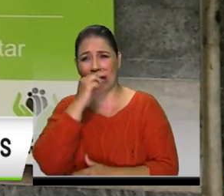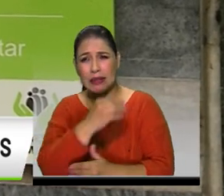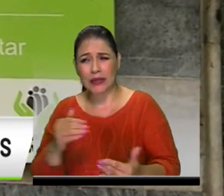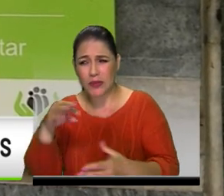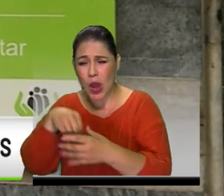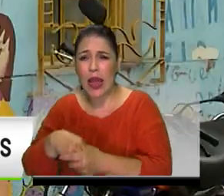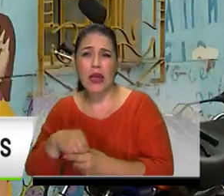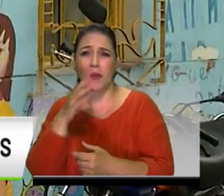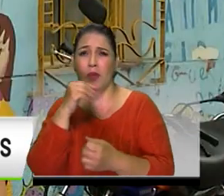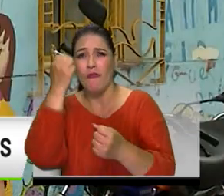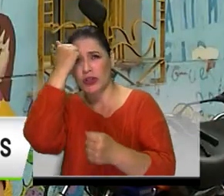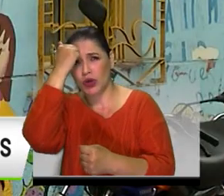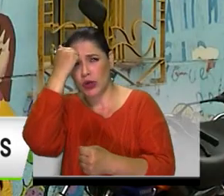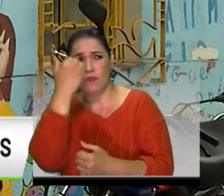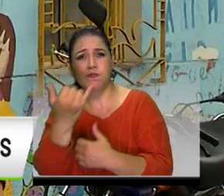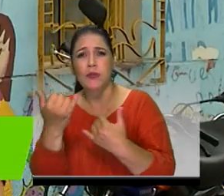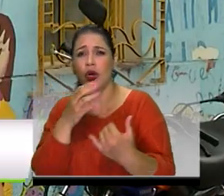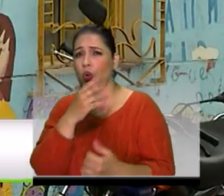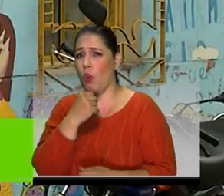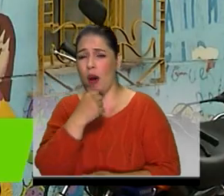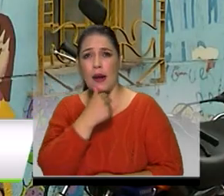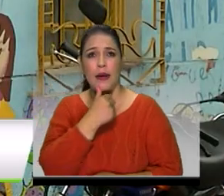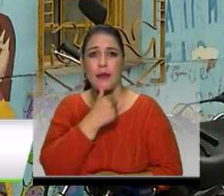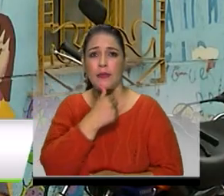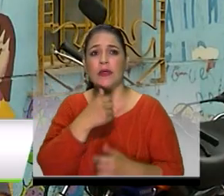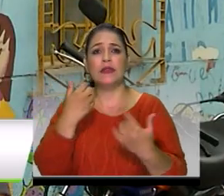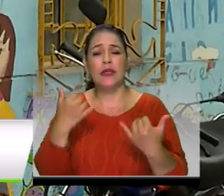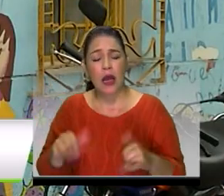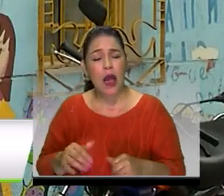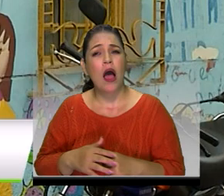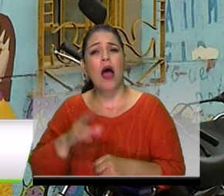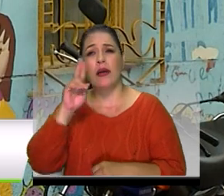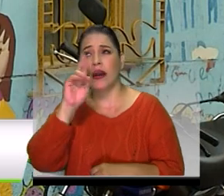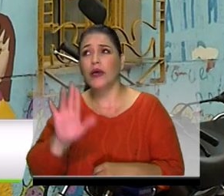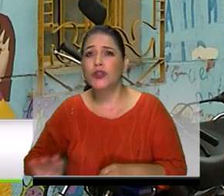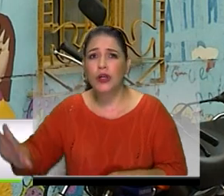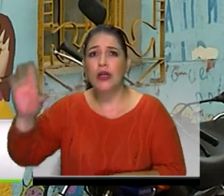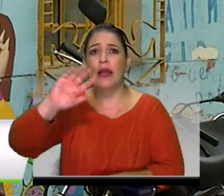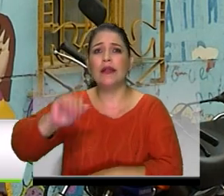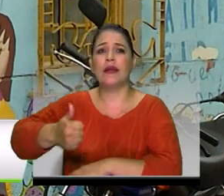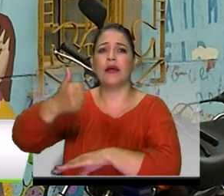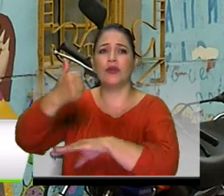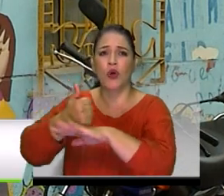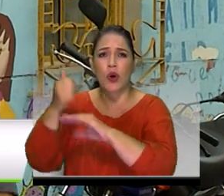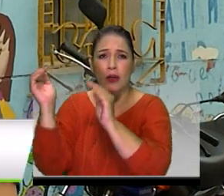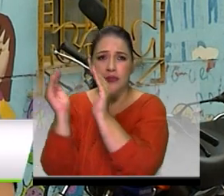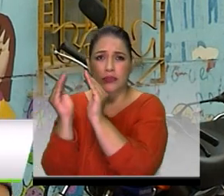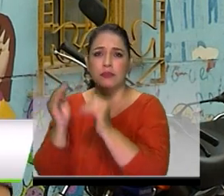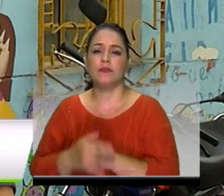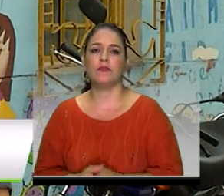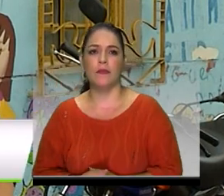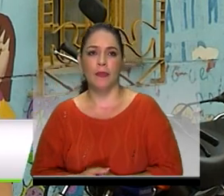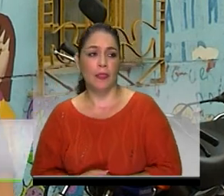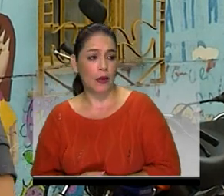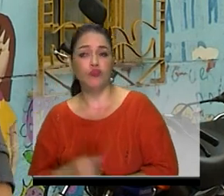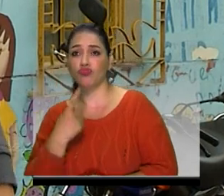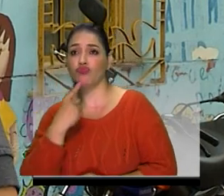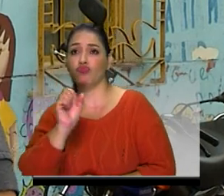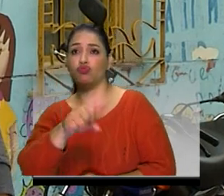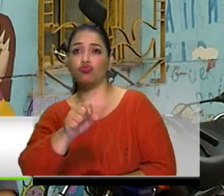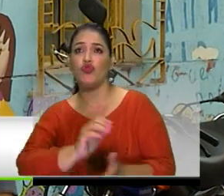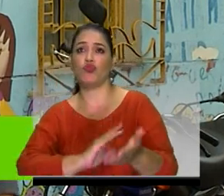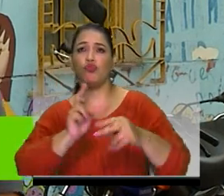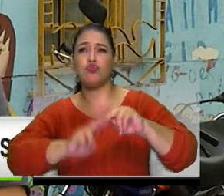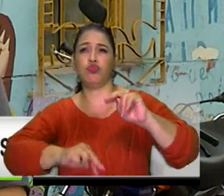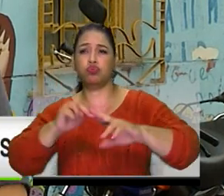sus docentes. Hemos tocado puertas a nivel nacional, hemos hablado con la directora nacional, donde nos dijo, sí, se los vamos